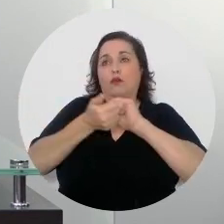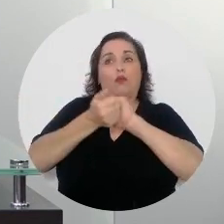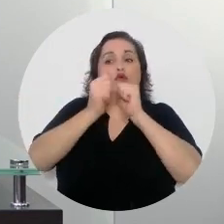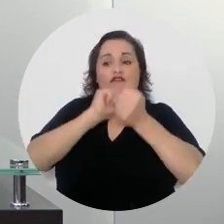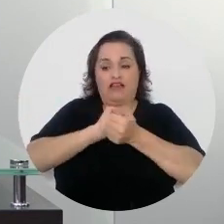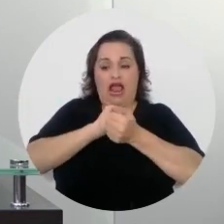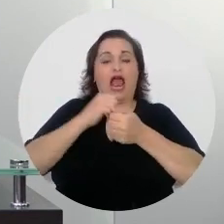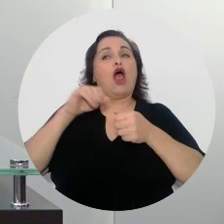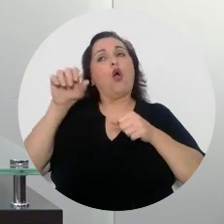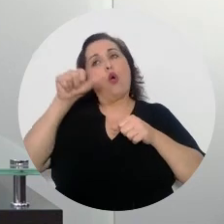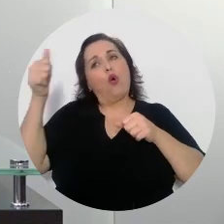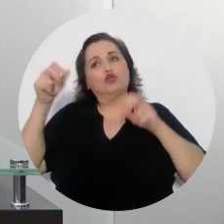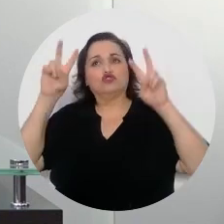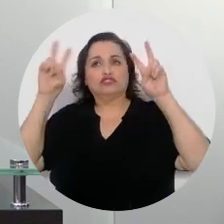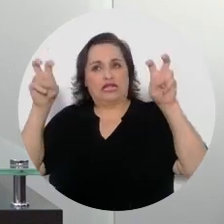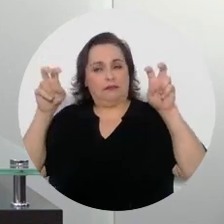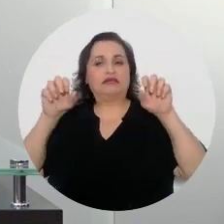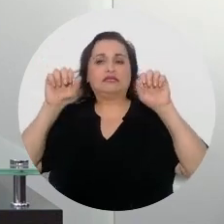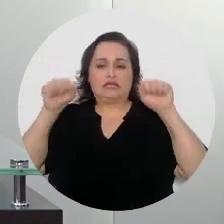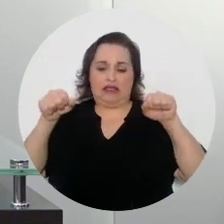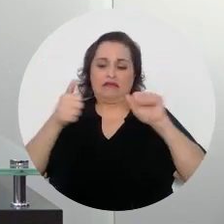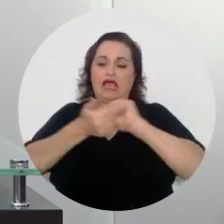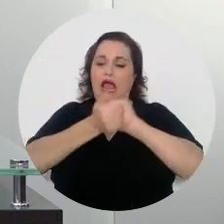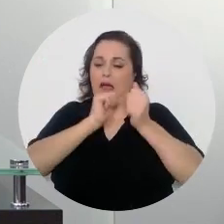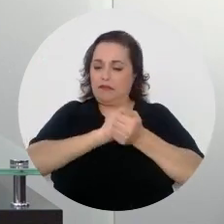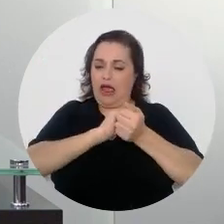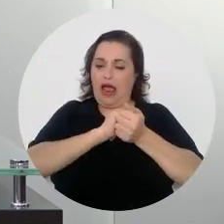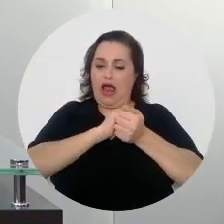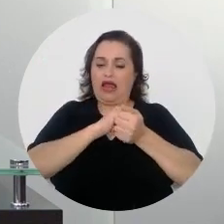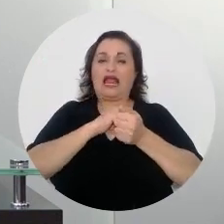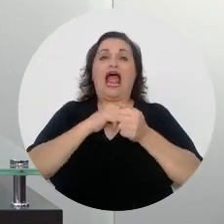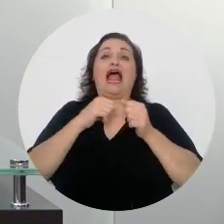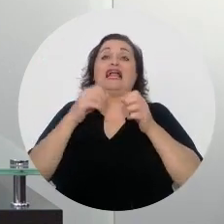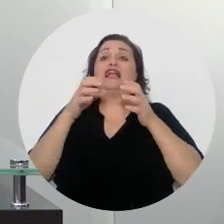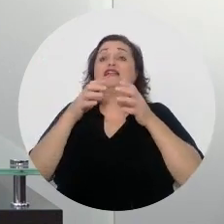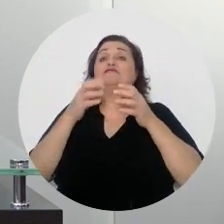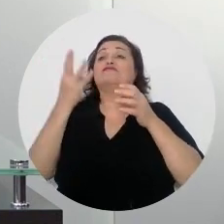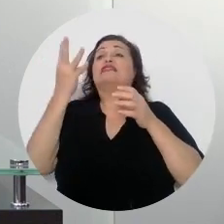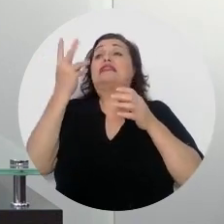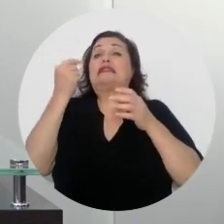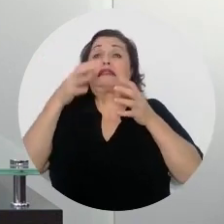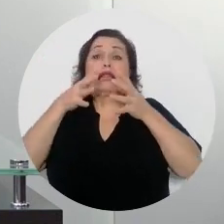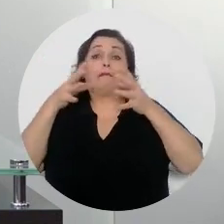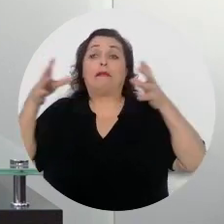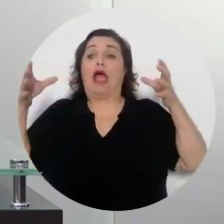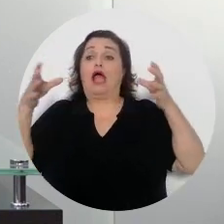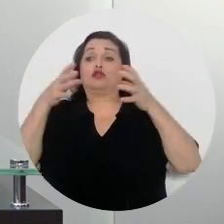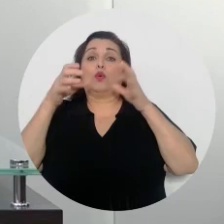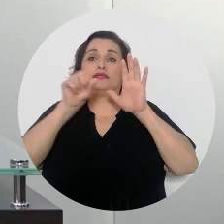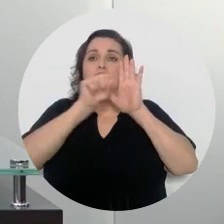necesario modificar. Hay otros temas como las circunscripciones o el tamaño de la Asamblea Legislativa